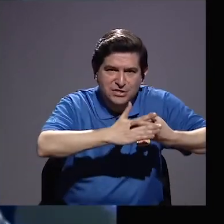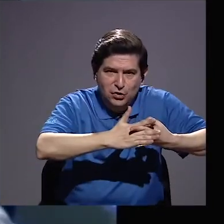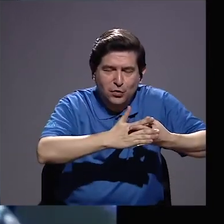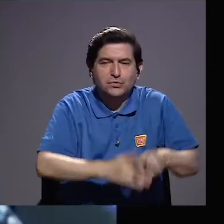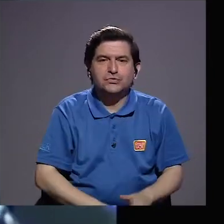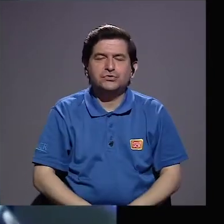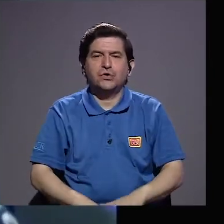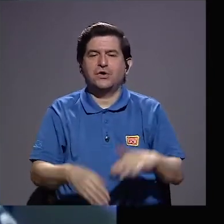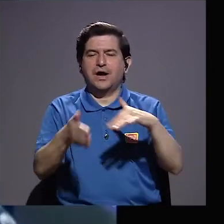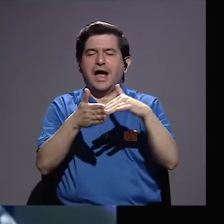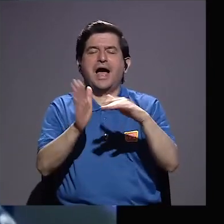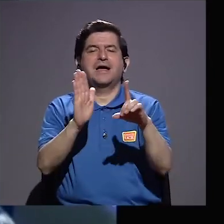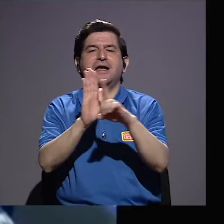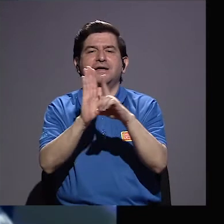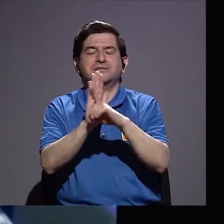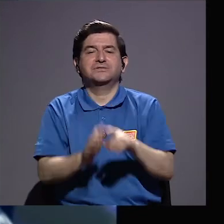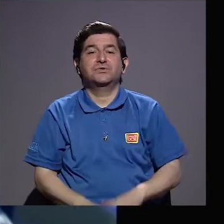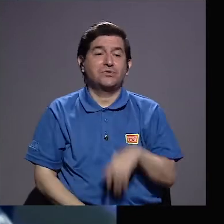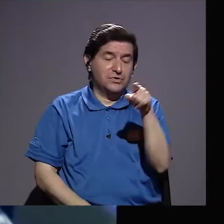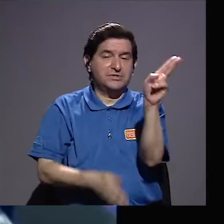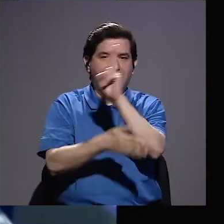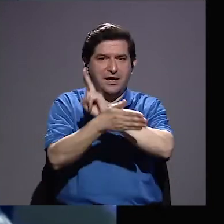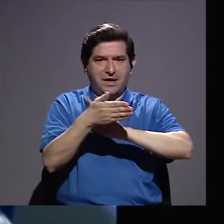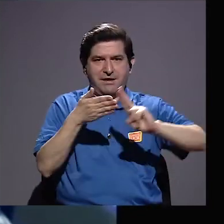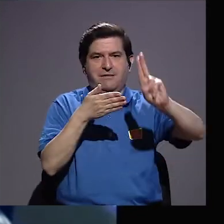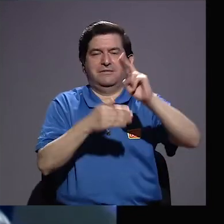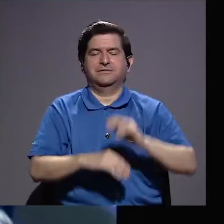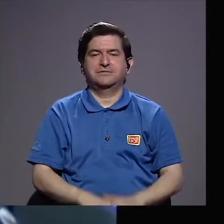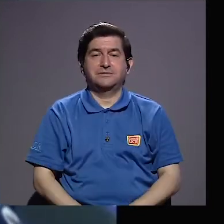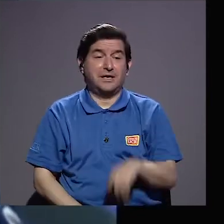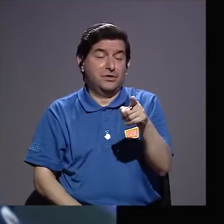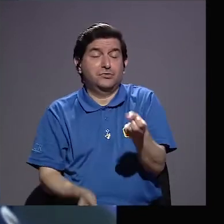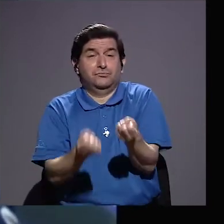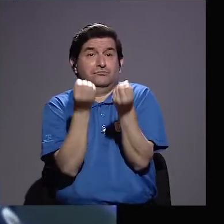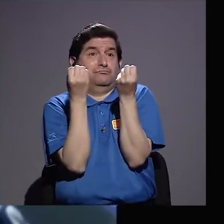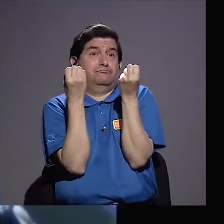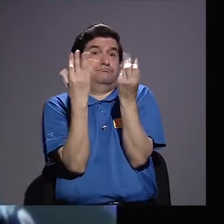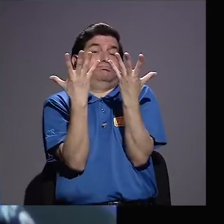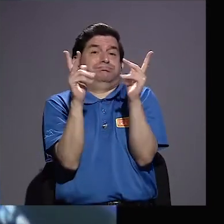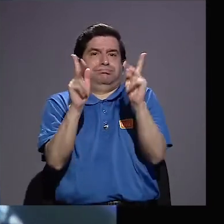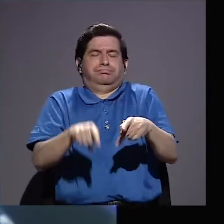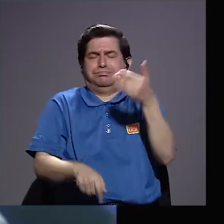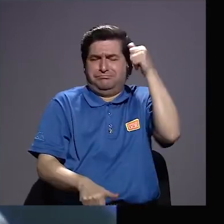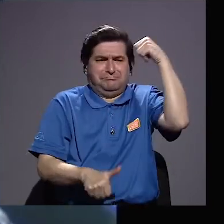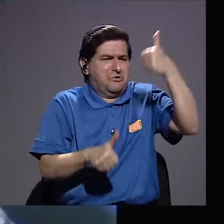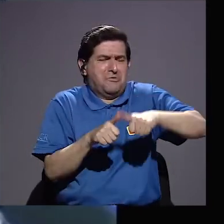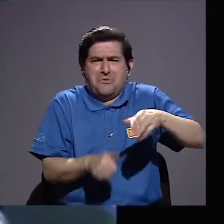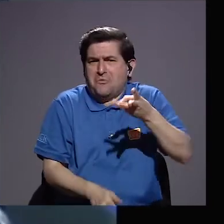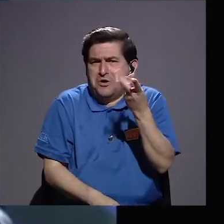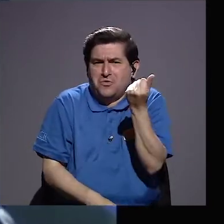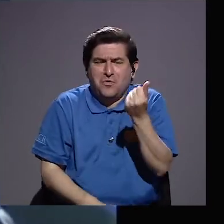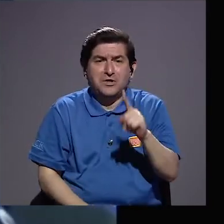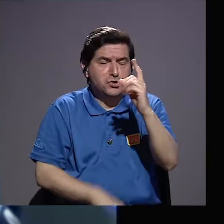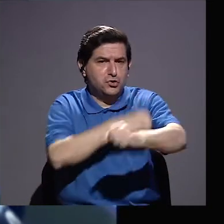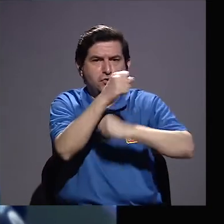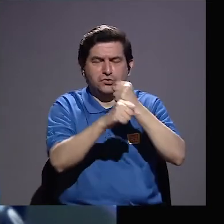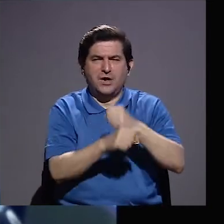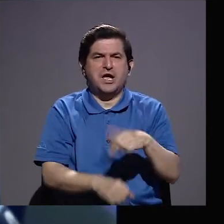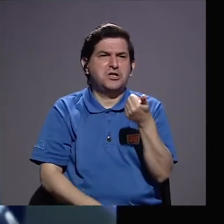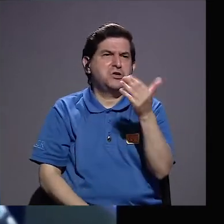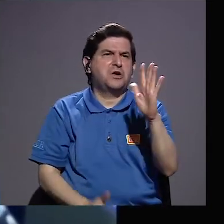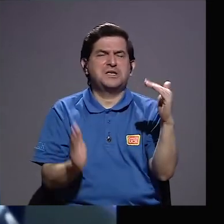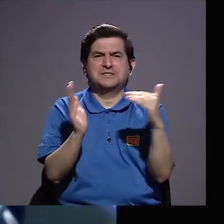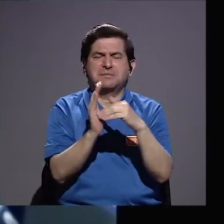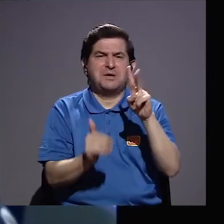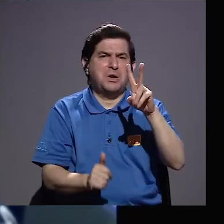estudiantes de introducción al estudio del derecho en esa universidad, que son un montonazo de gente, no sé, no me acuerdo cuántos que entran